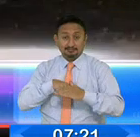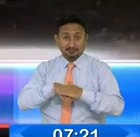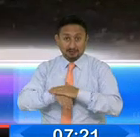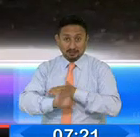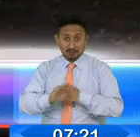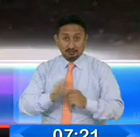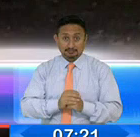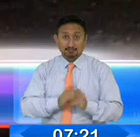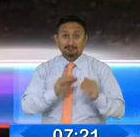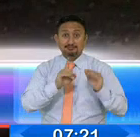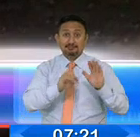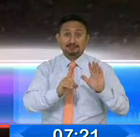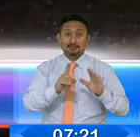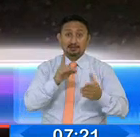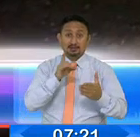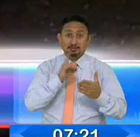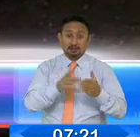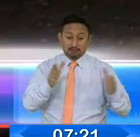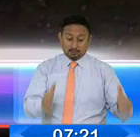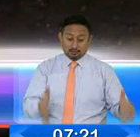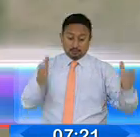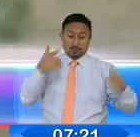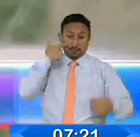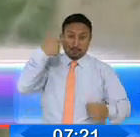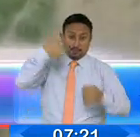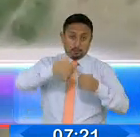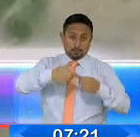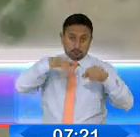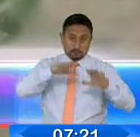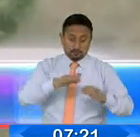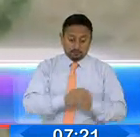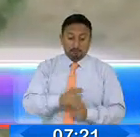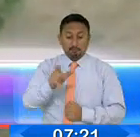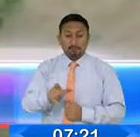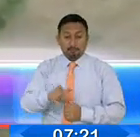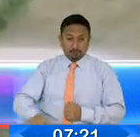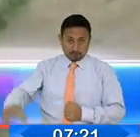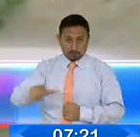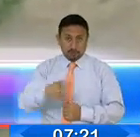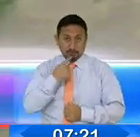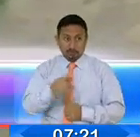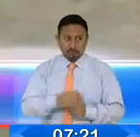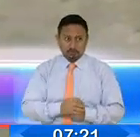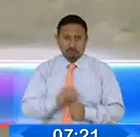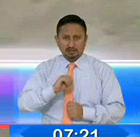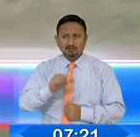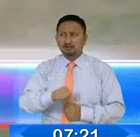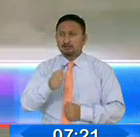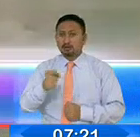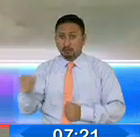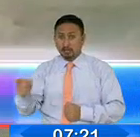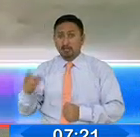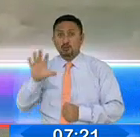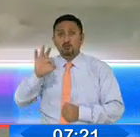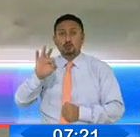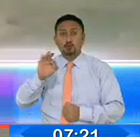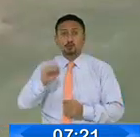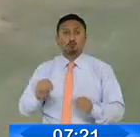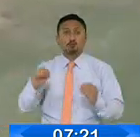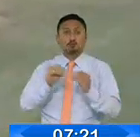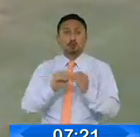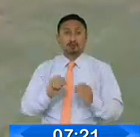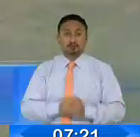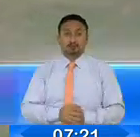encontradas 6 canecas plásticas con combustible y moradores del sector alertaron sobre el hallazgo de otras 9. Además, se